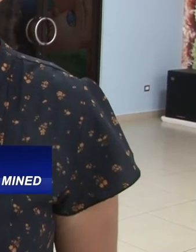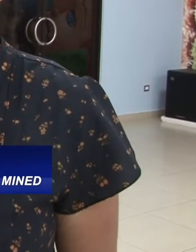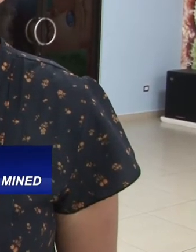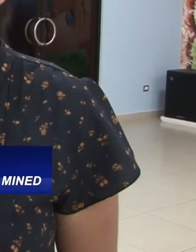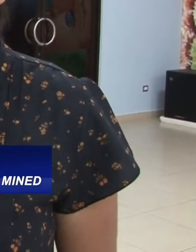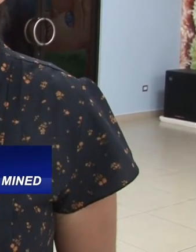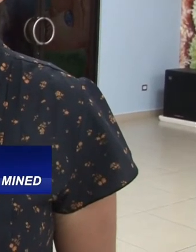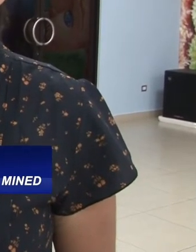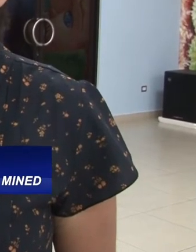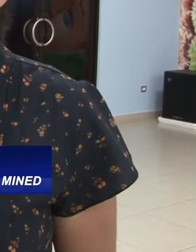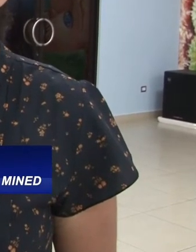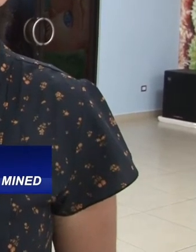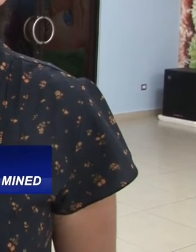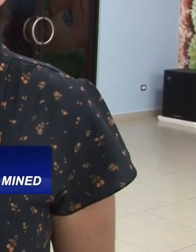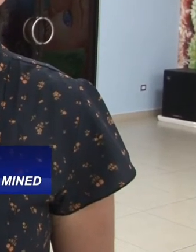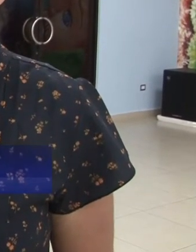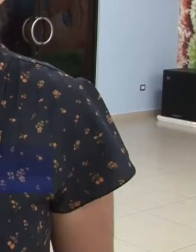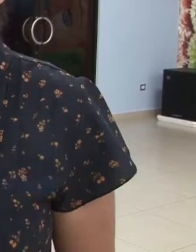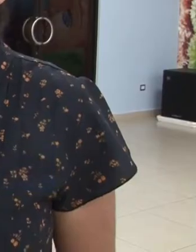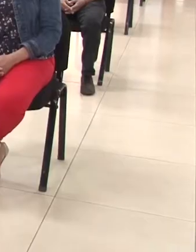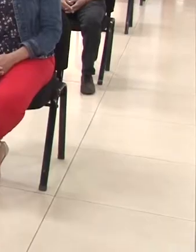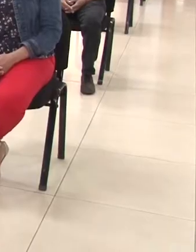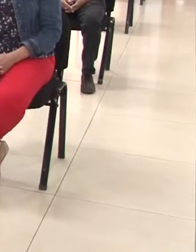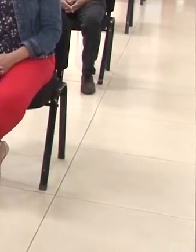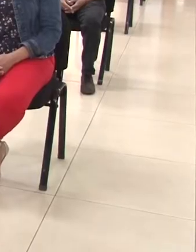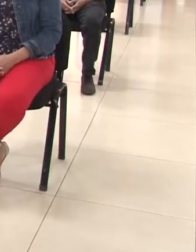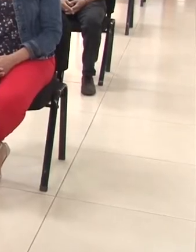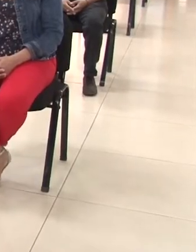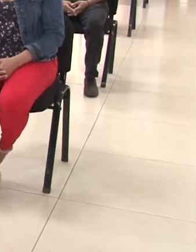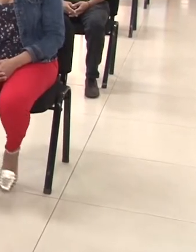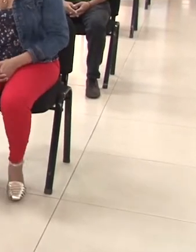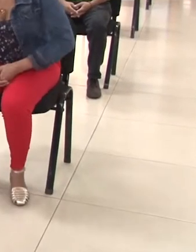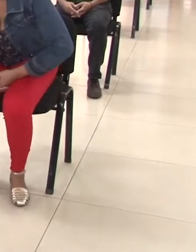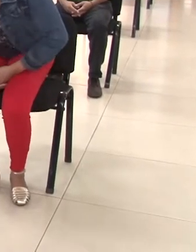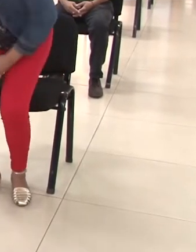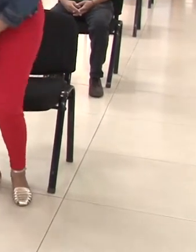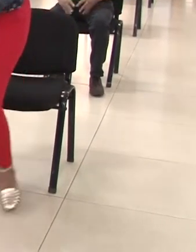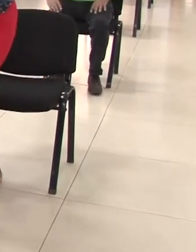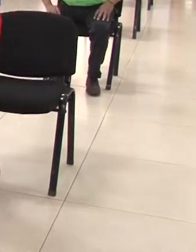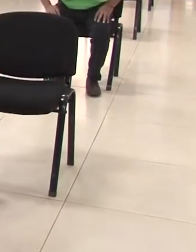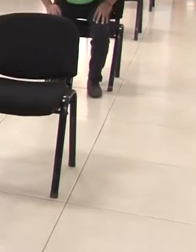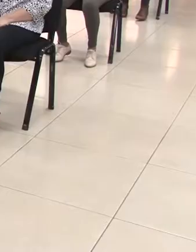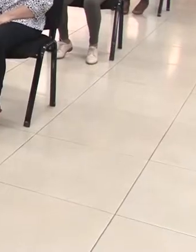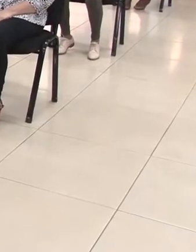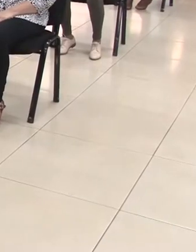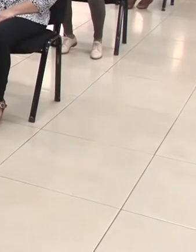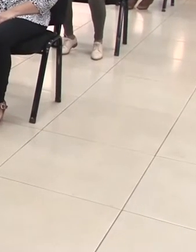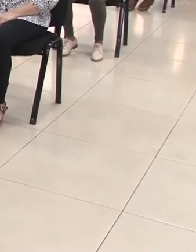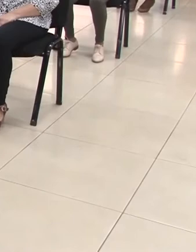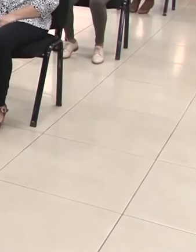comprarte, dar todas las fiestas que están en este mes, desde la gritería,